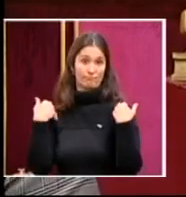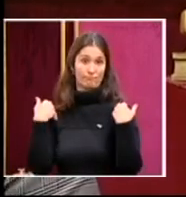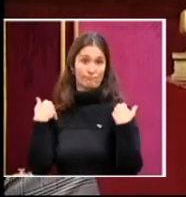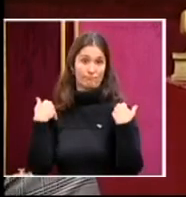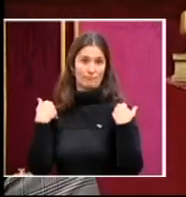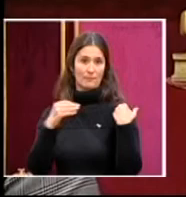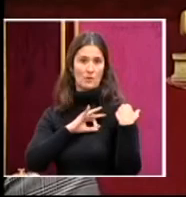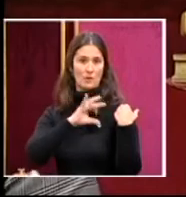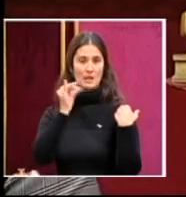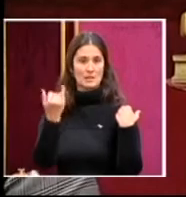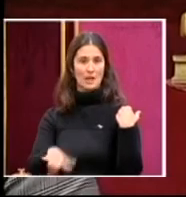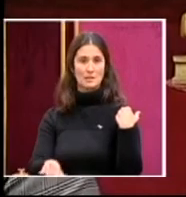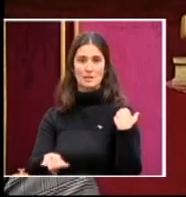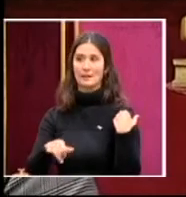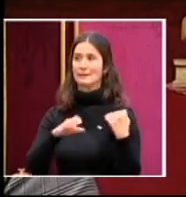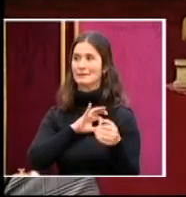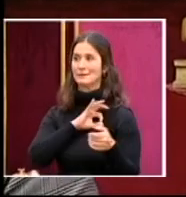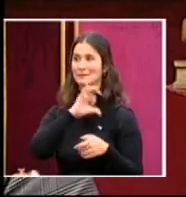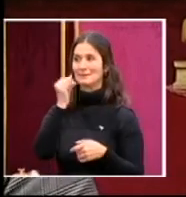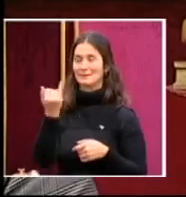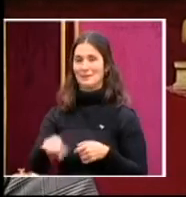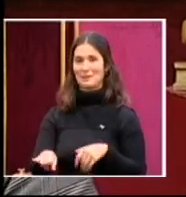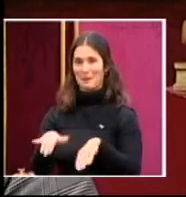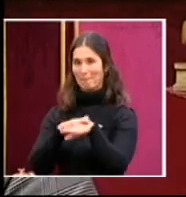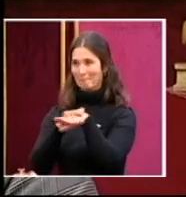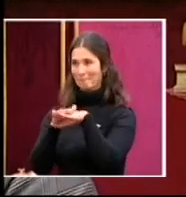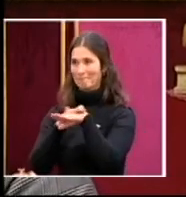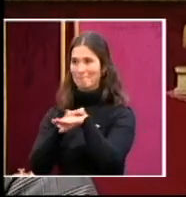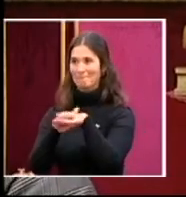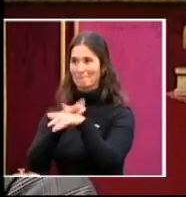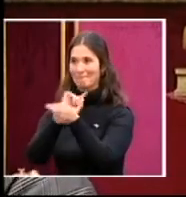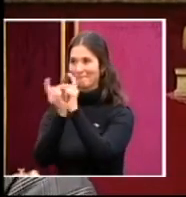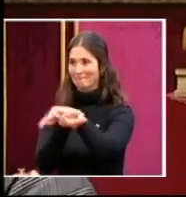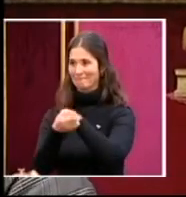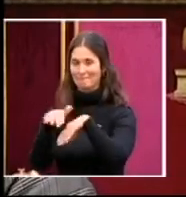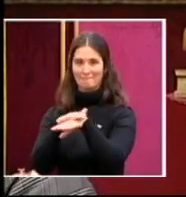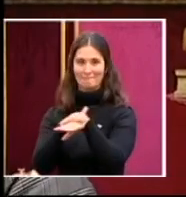pueda tener. Señora Sánchez Muñoz, perdón, lo siento, discúlpeme,